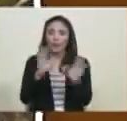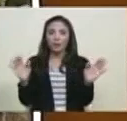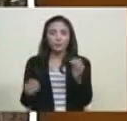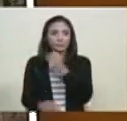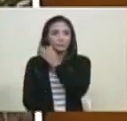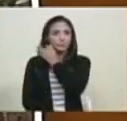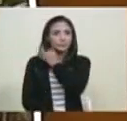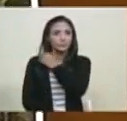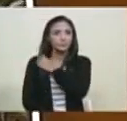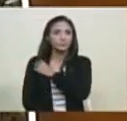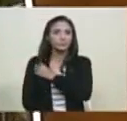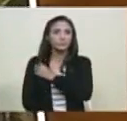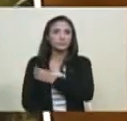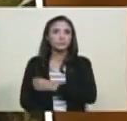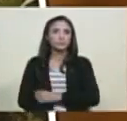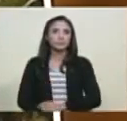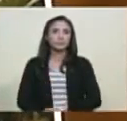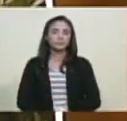Aquí está este señor.